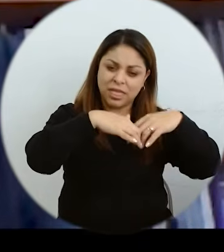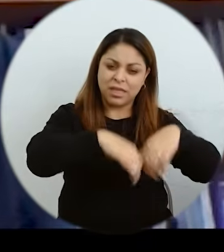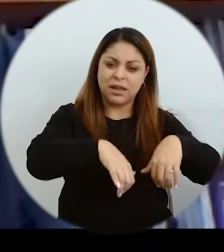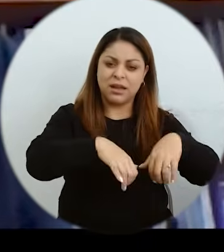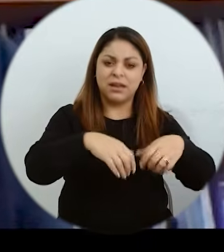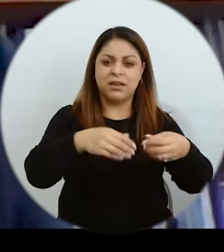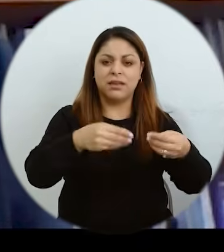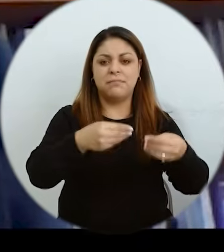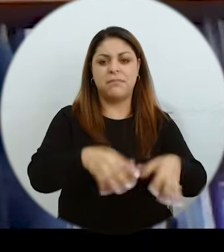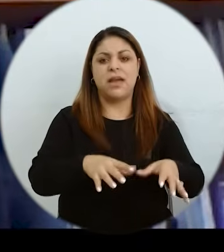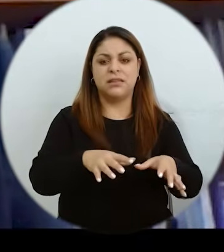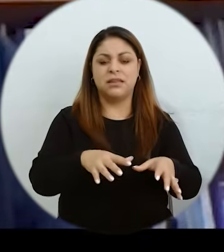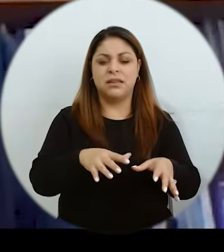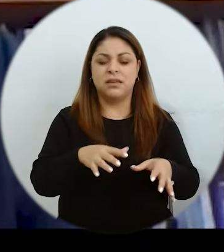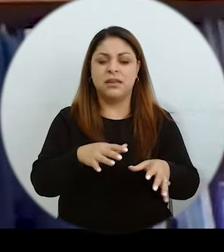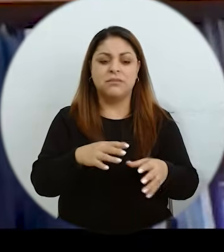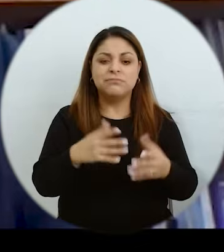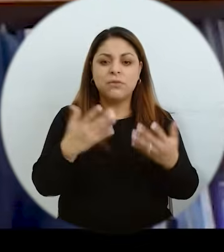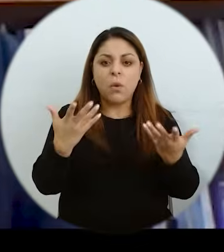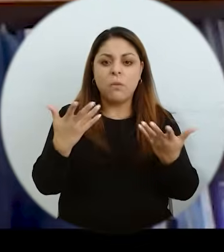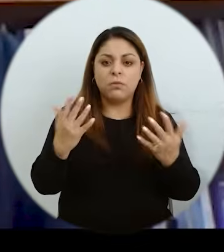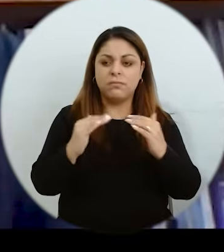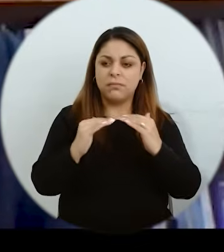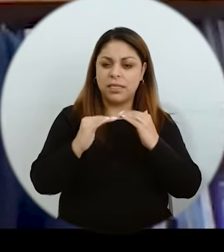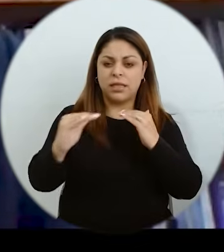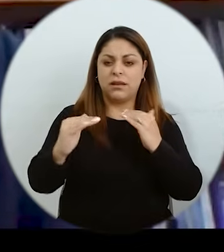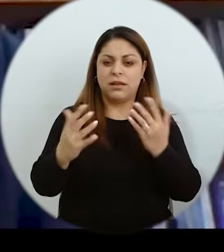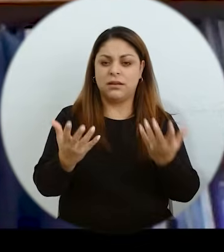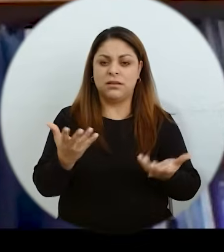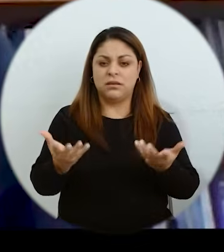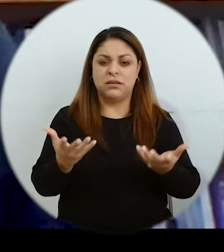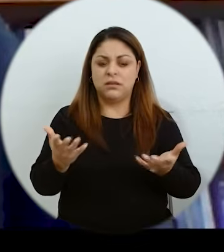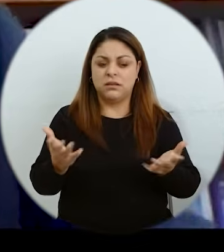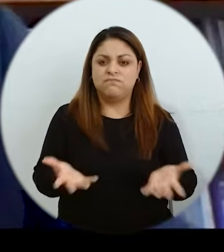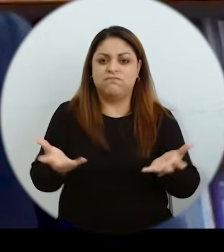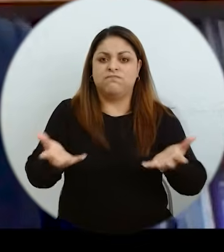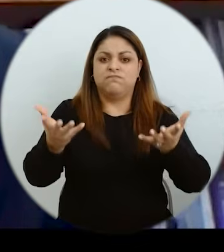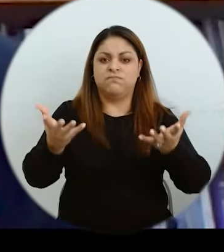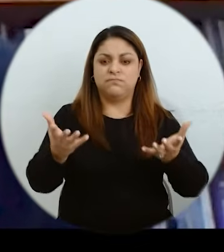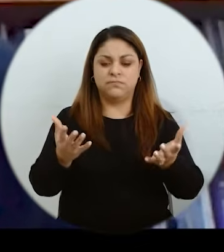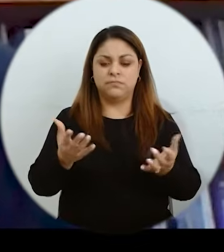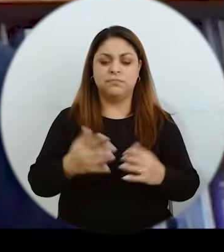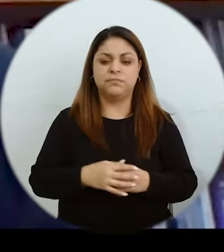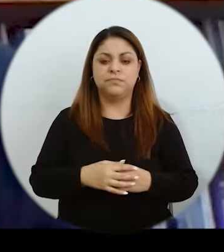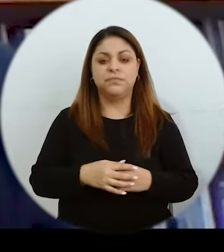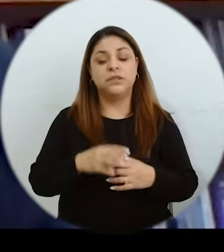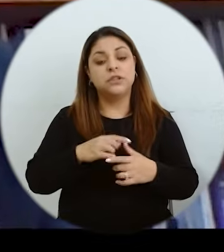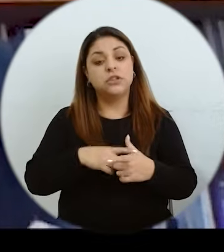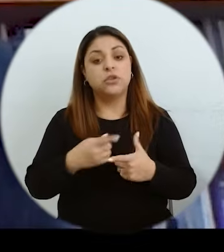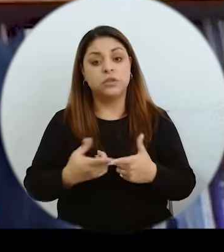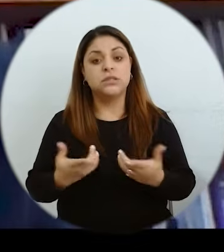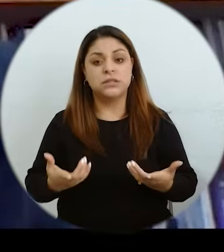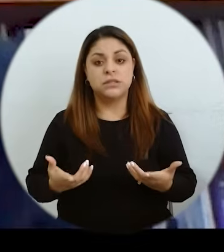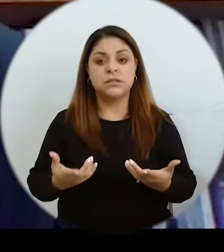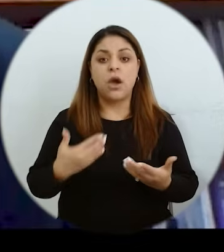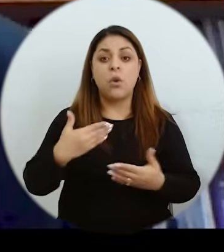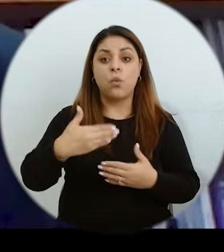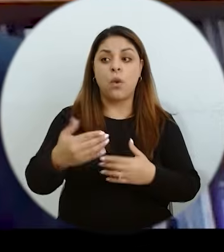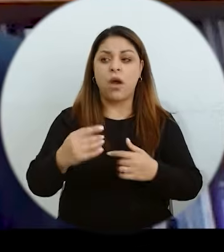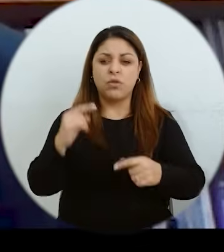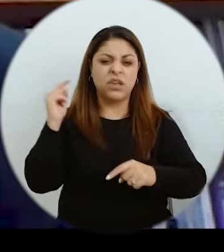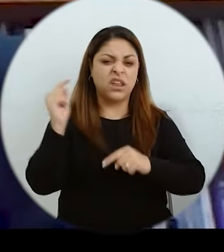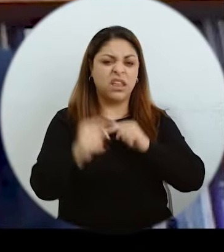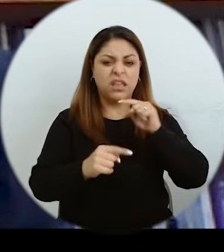que pierde, digamos, capacidad de aprehensión en el suelo y de mantener equilibrios. En este